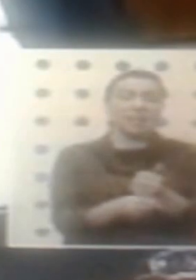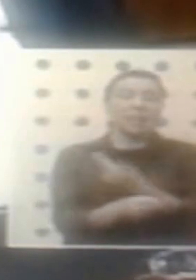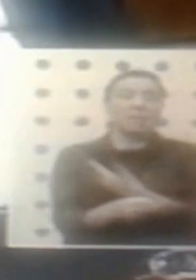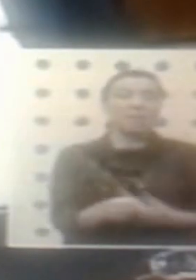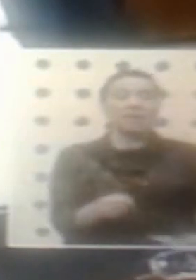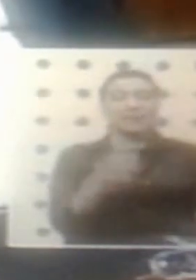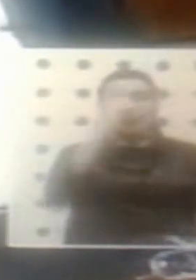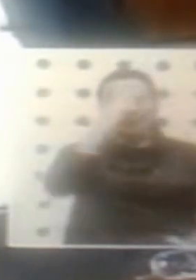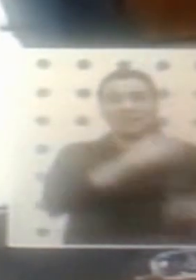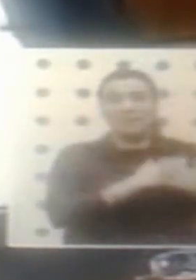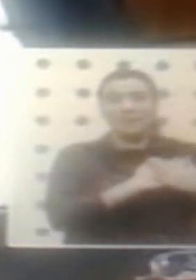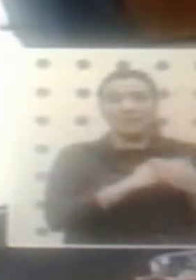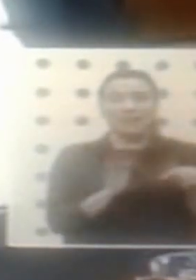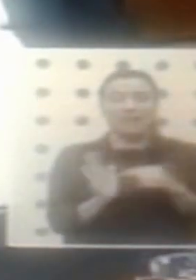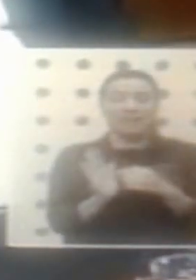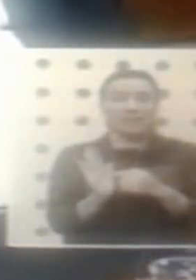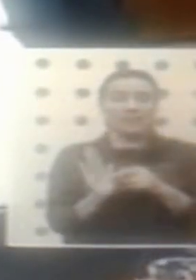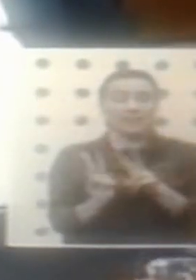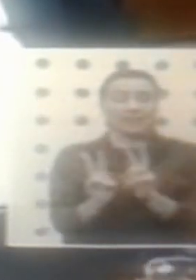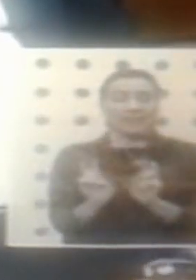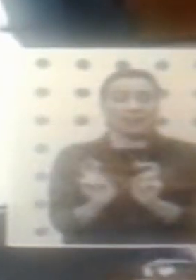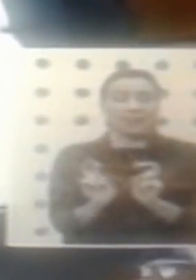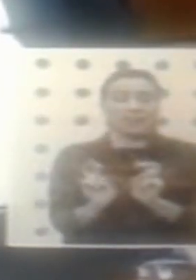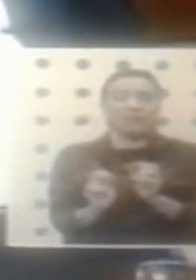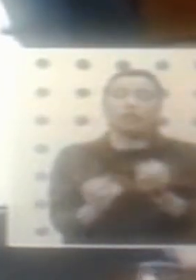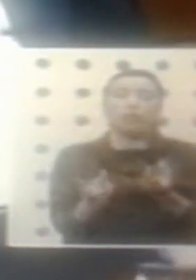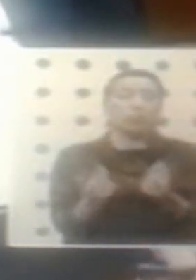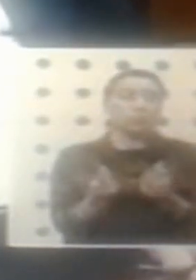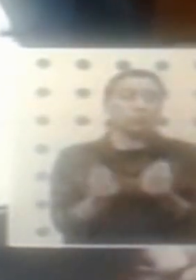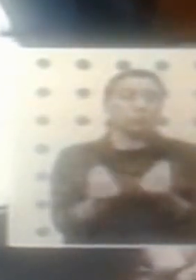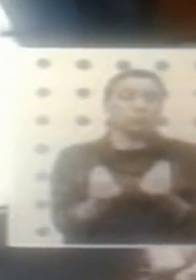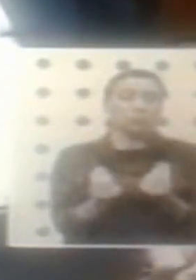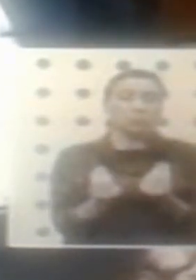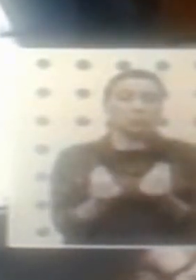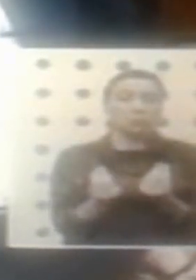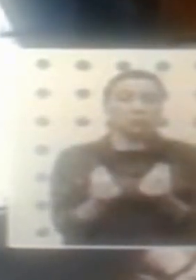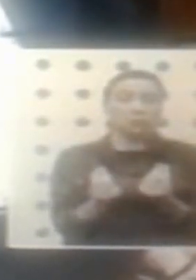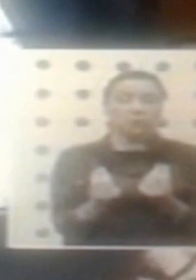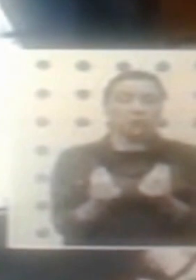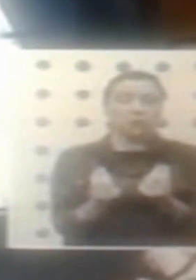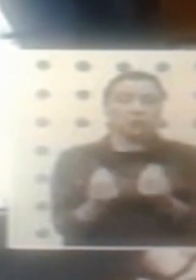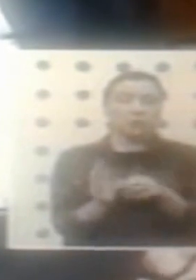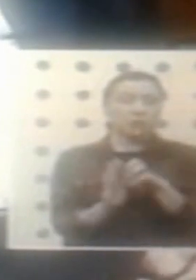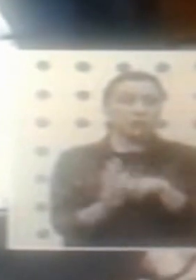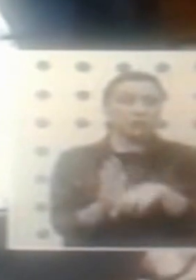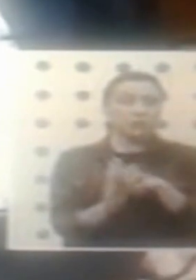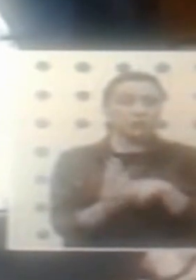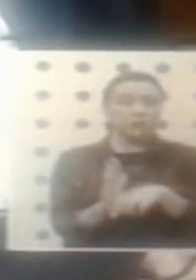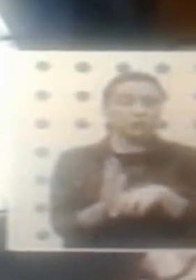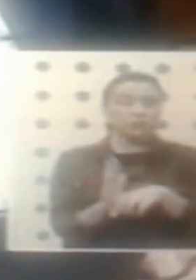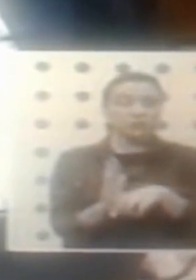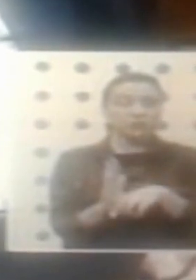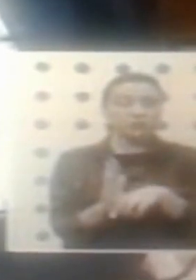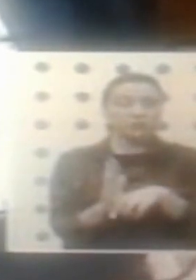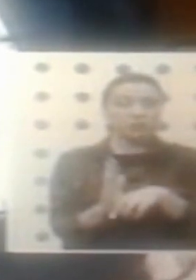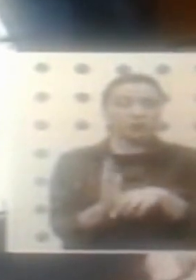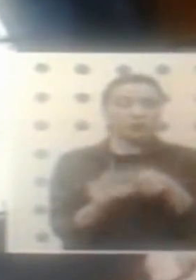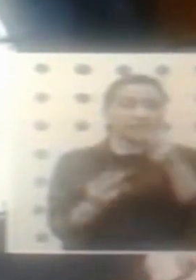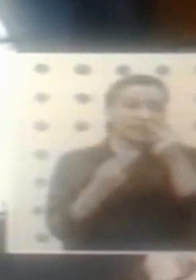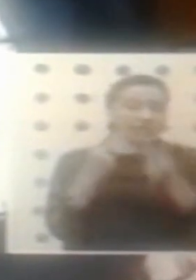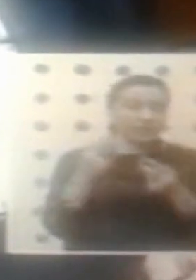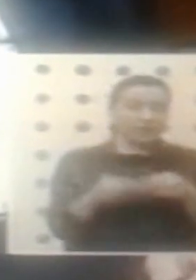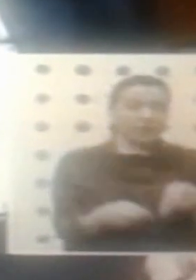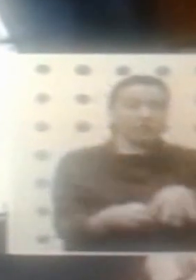presidenta Bachelet en esta materia. Son numerosas las iniciativas que están atendiendo